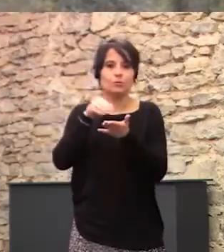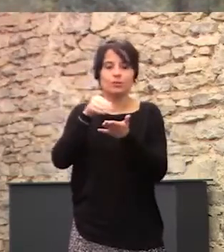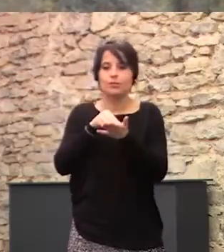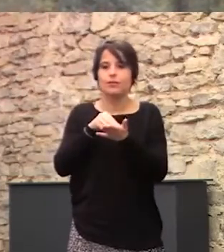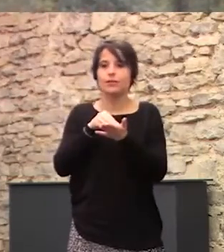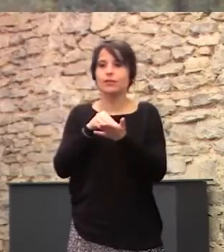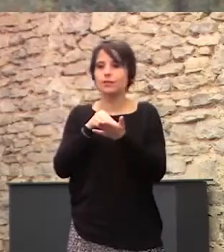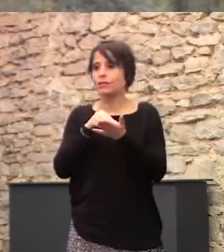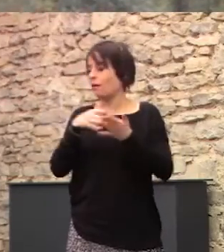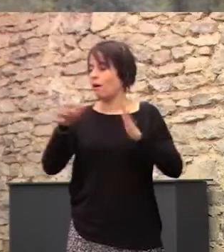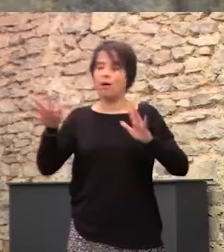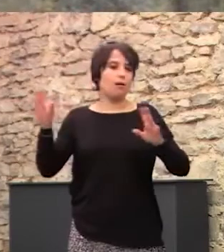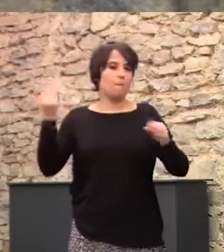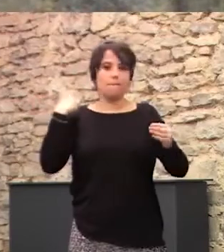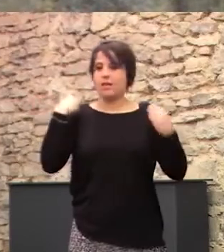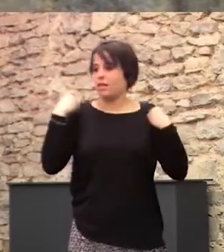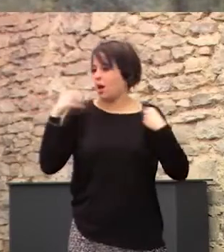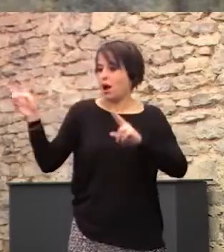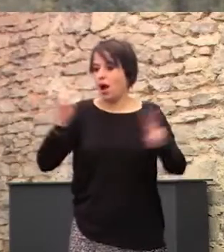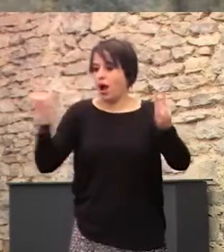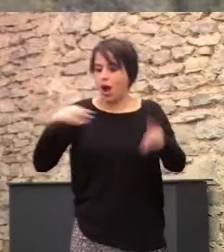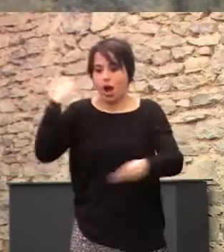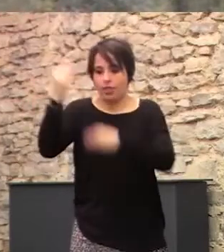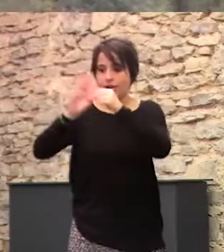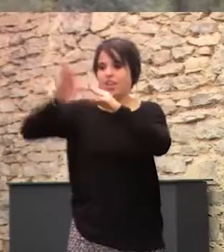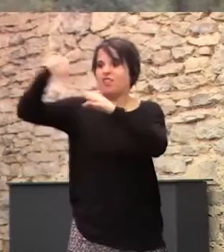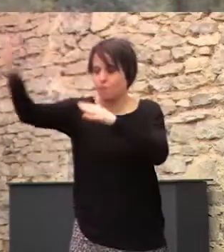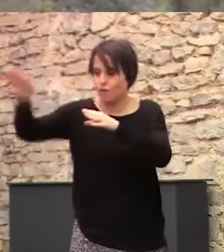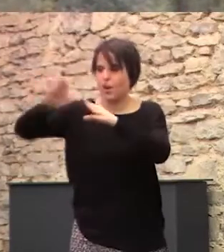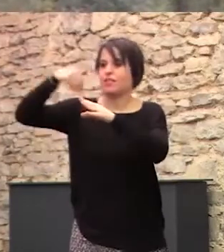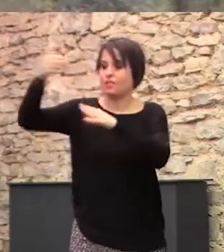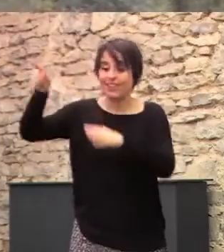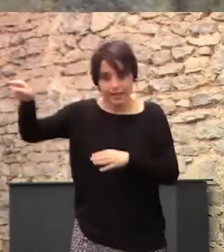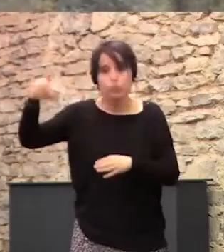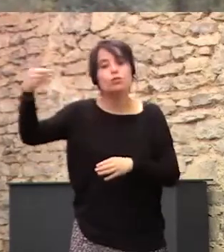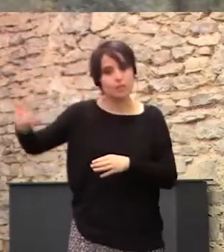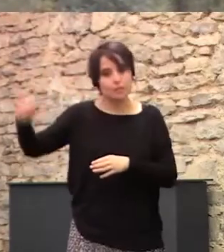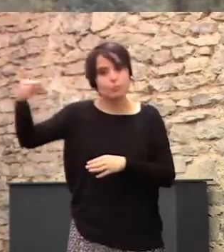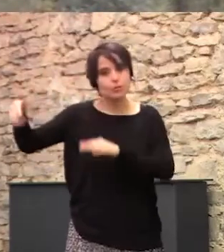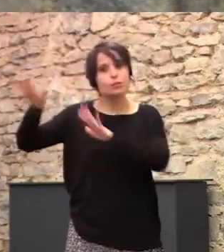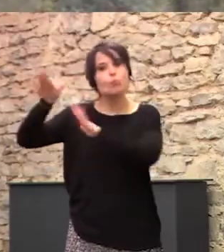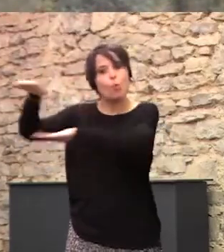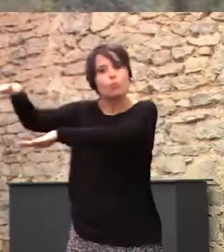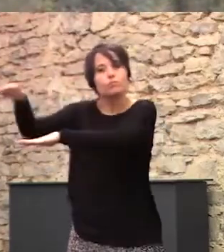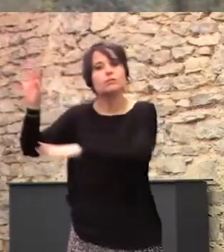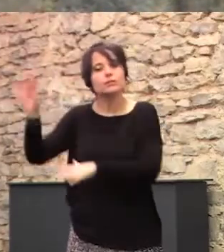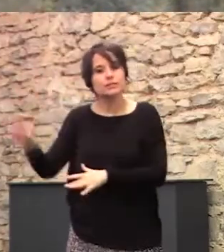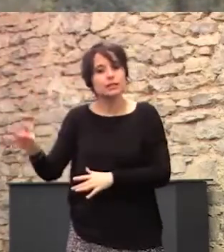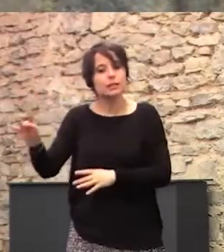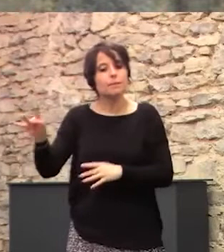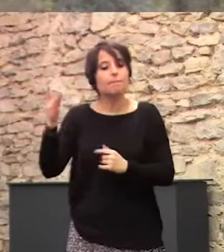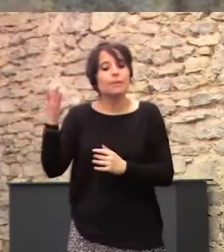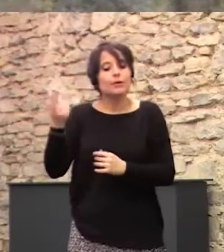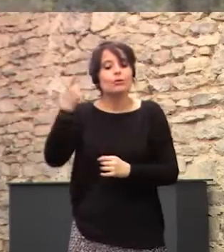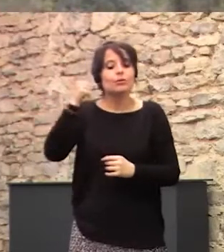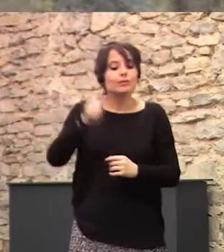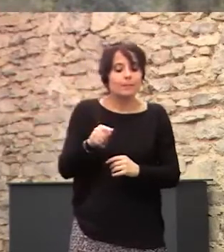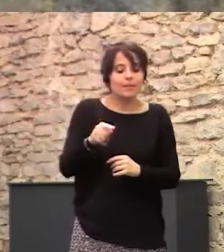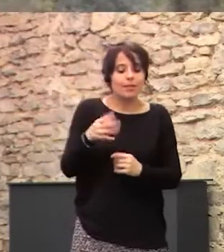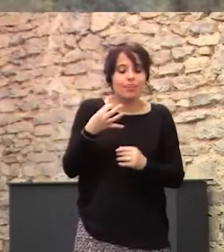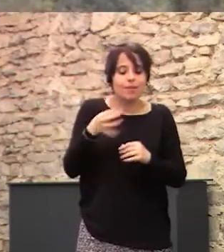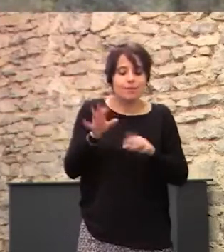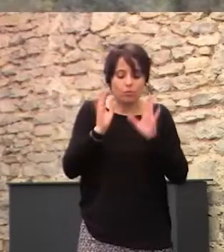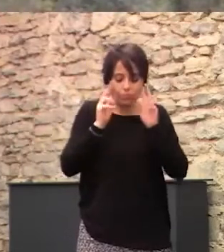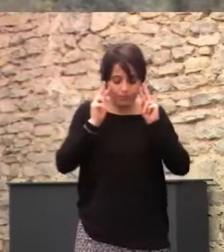con tanta vorágine de hacer hacia afuera, que es importante las grandes movilizaciones, pero ese